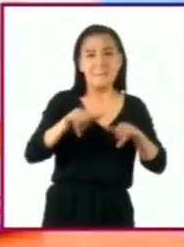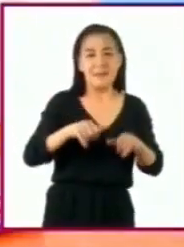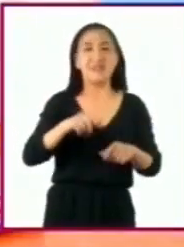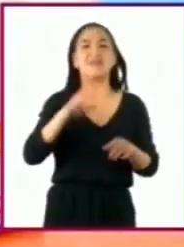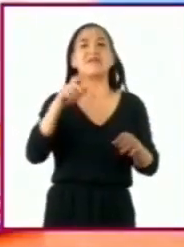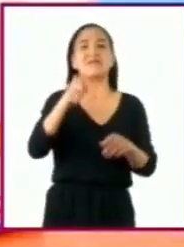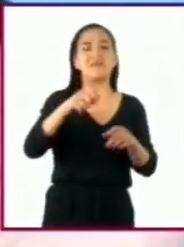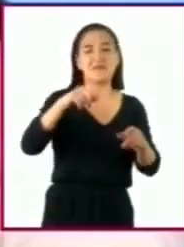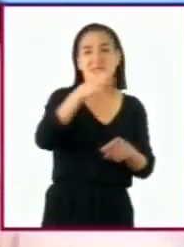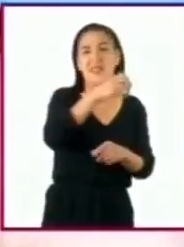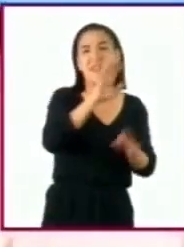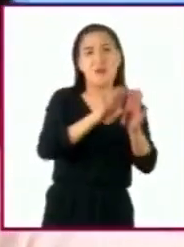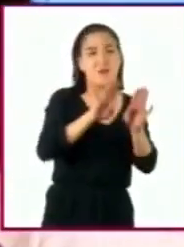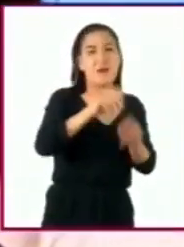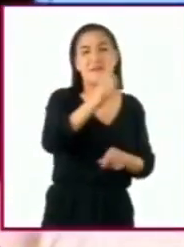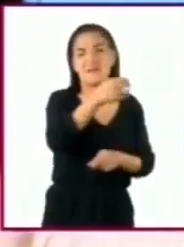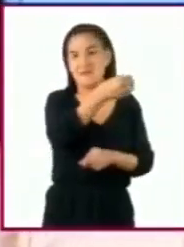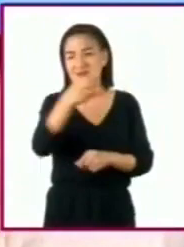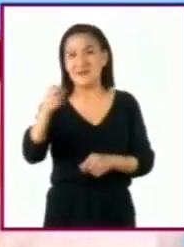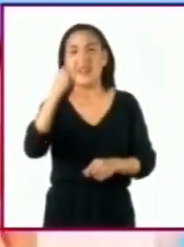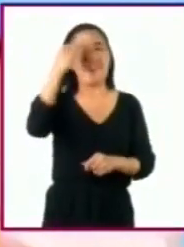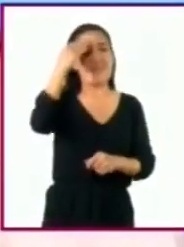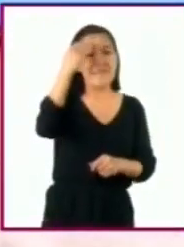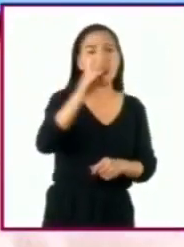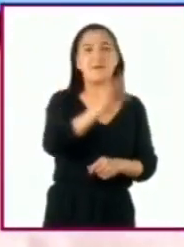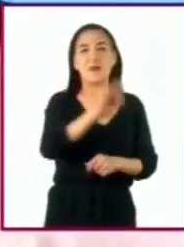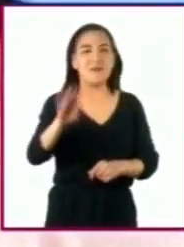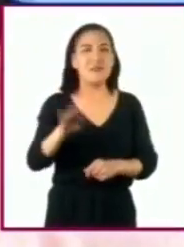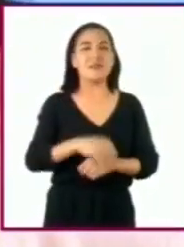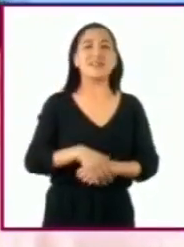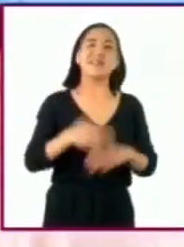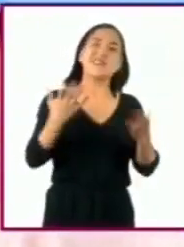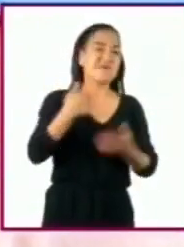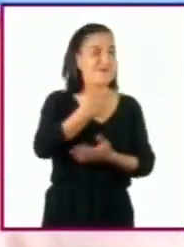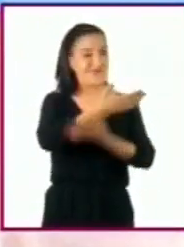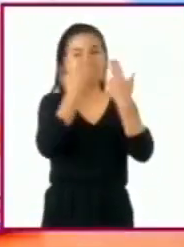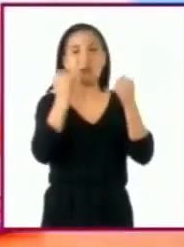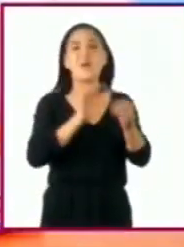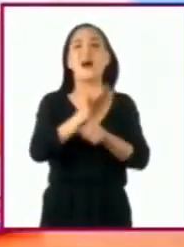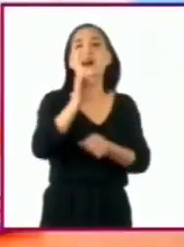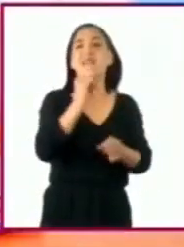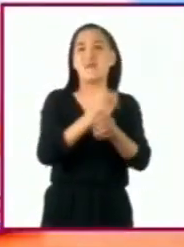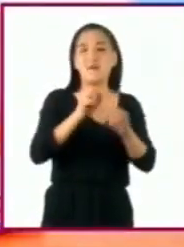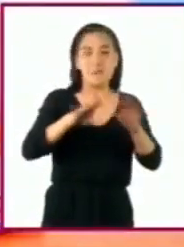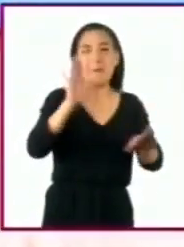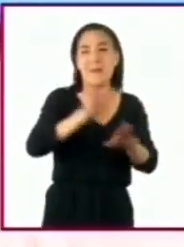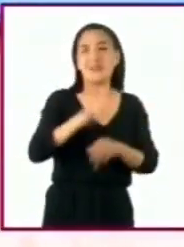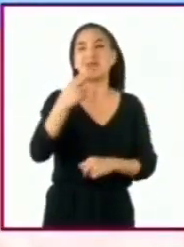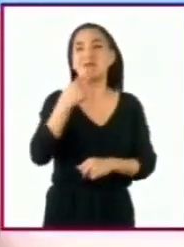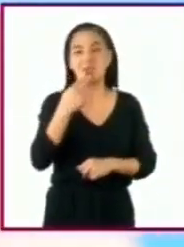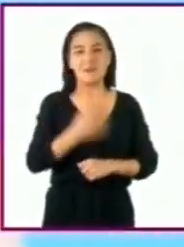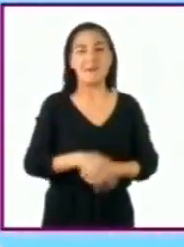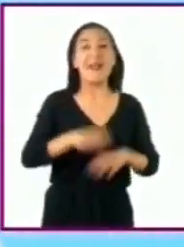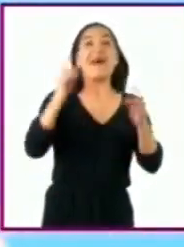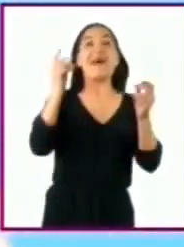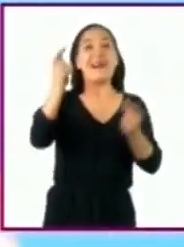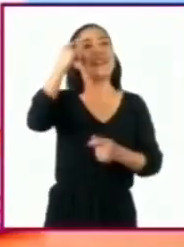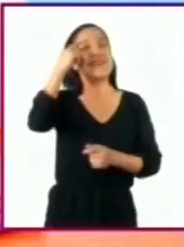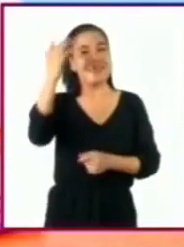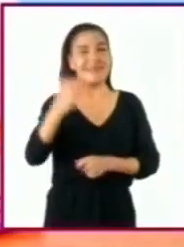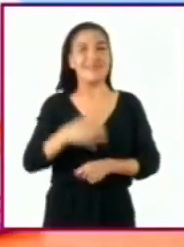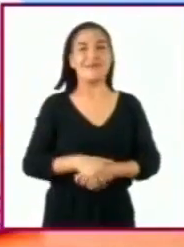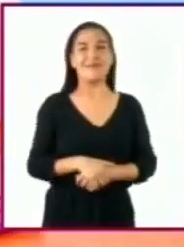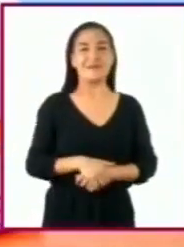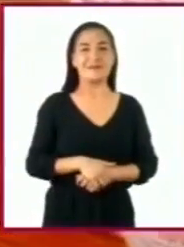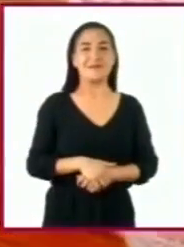dónde empezar. La verdad no sé qué información sea más útil para la investigación. Ya sé.